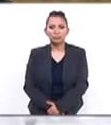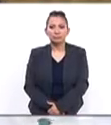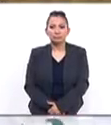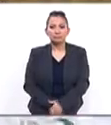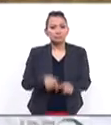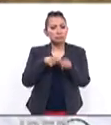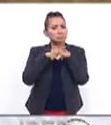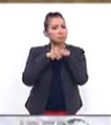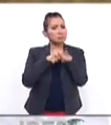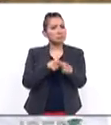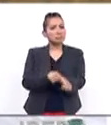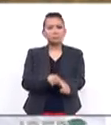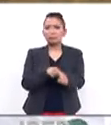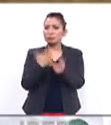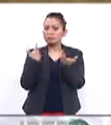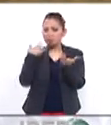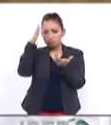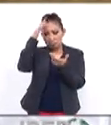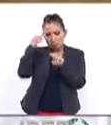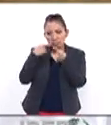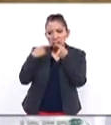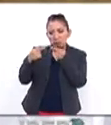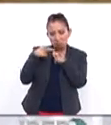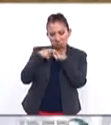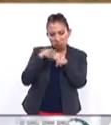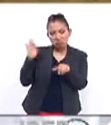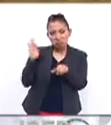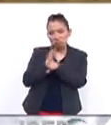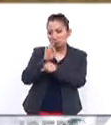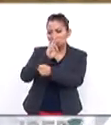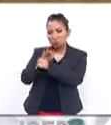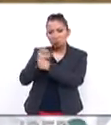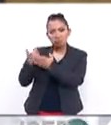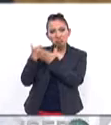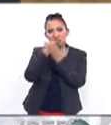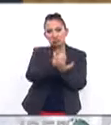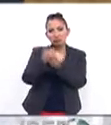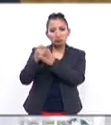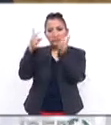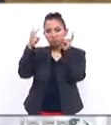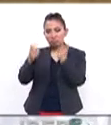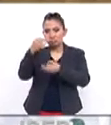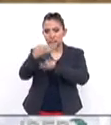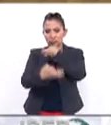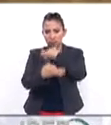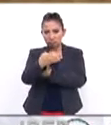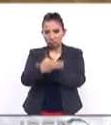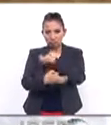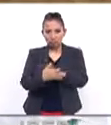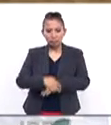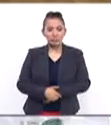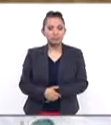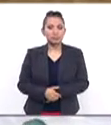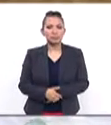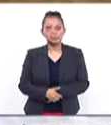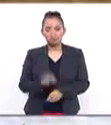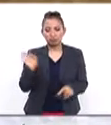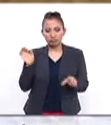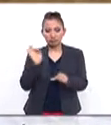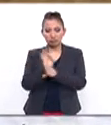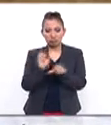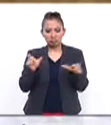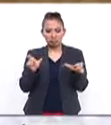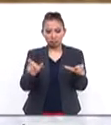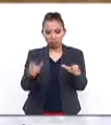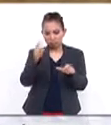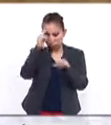Y seguimos y coincidimos en seguir fortaleciendo nuestra cooperación en materia judicial, de